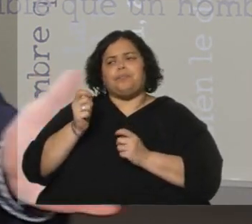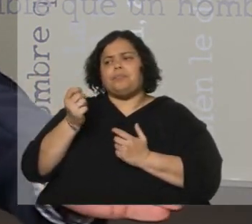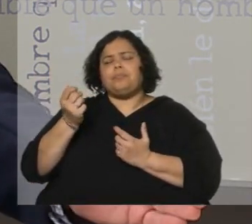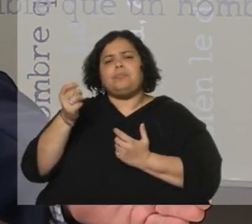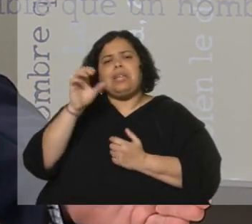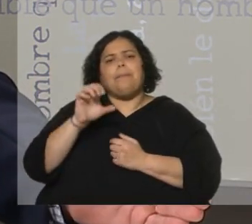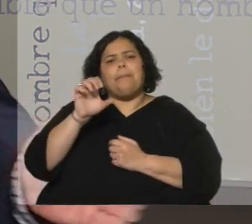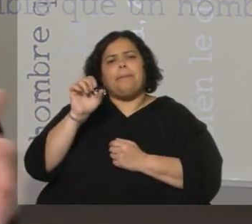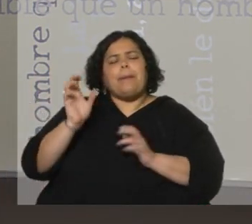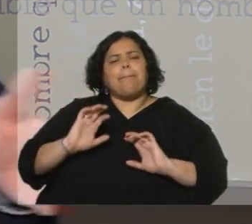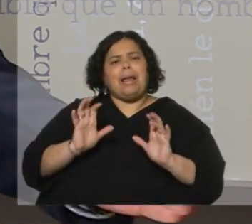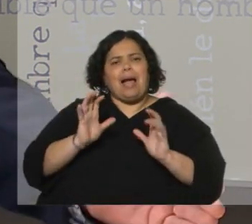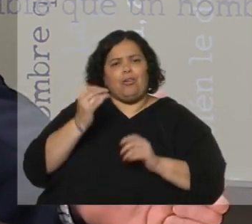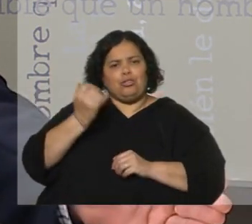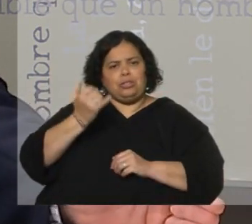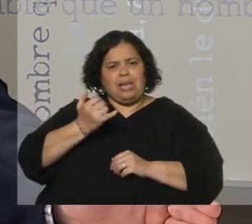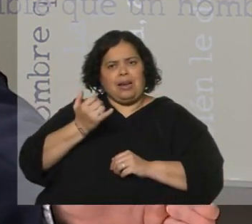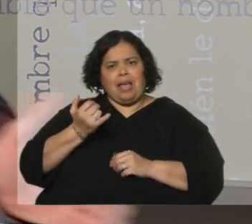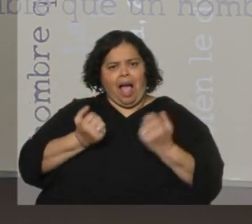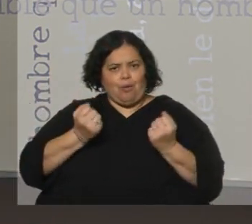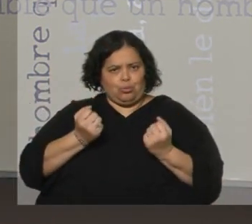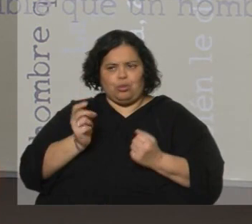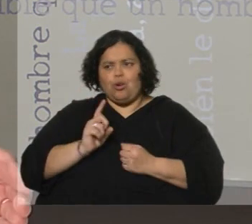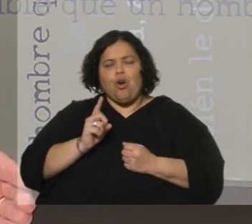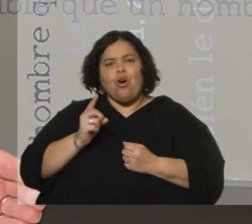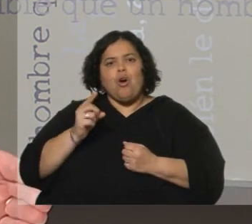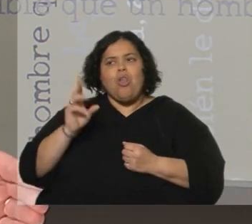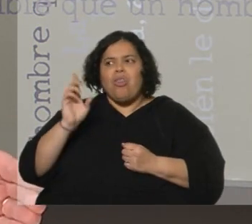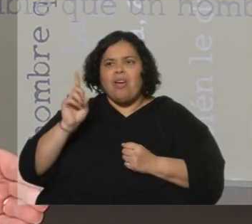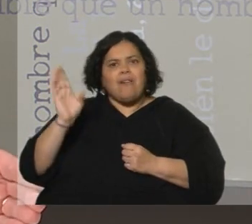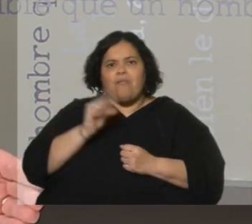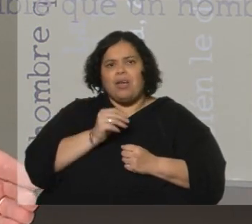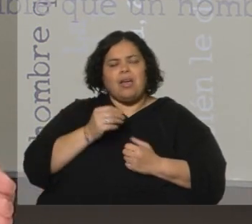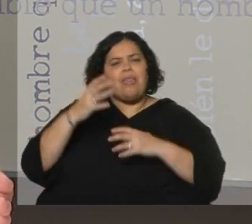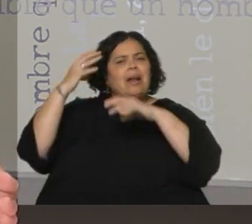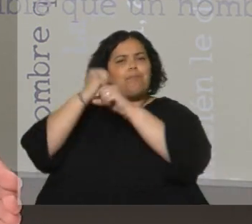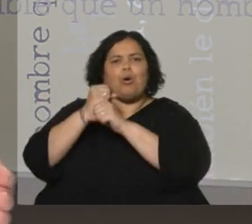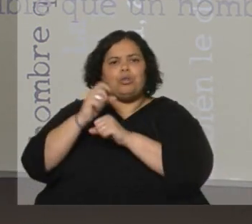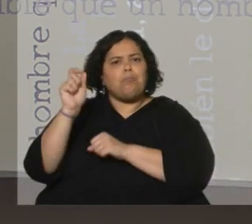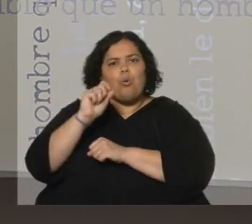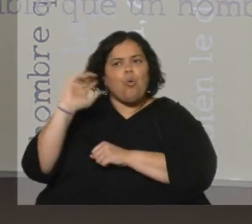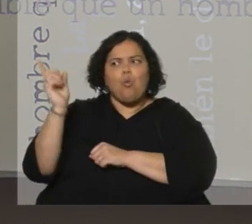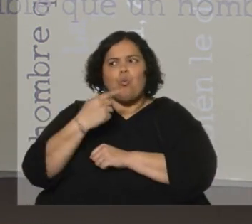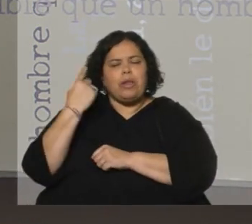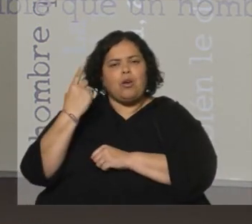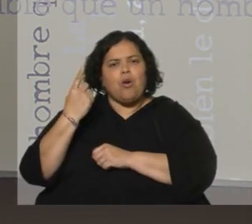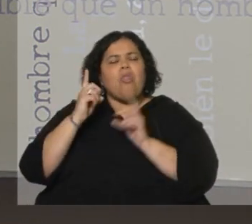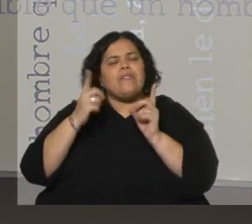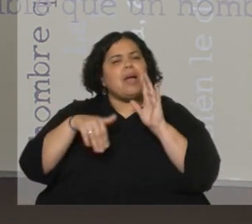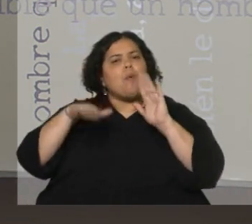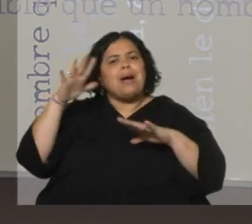que el que gana más vaya en transporte público No si lo pensamos de un punto de vista ambiental lo que tenemos que tener sería no sé mucho más